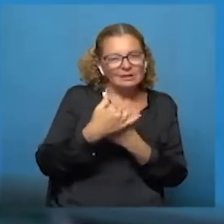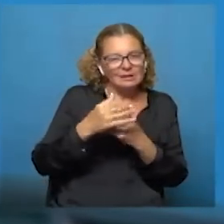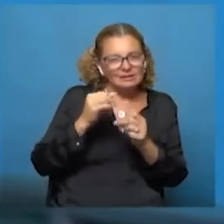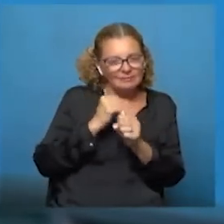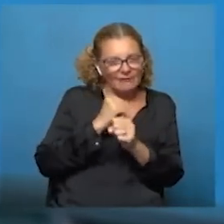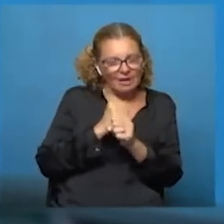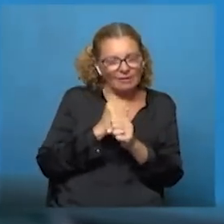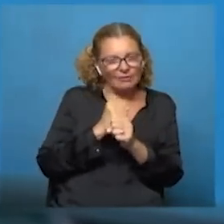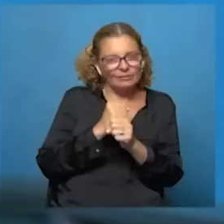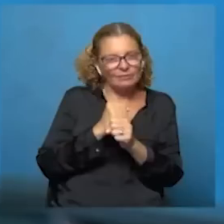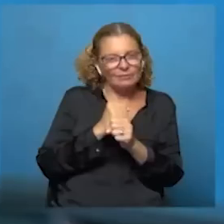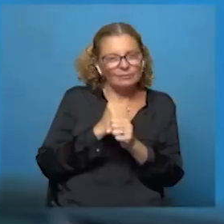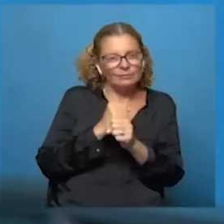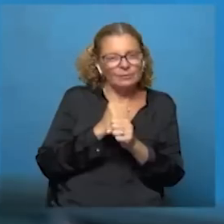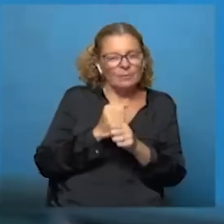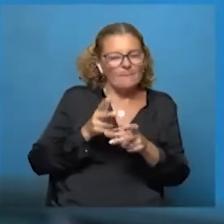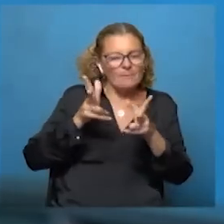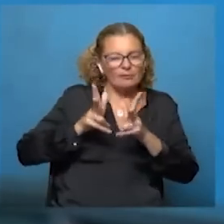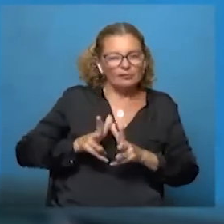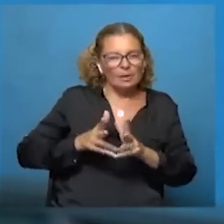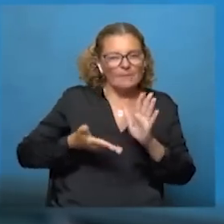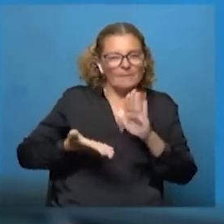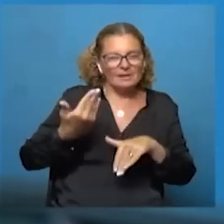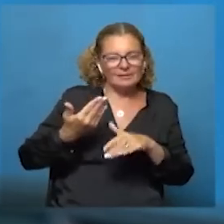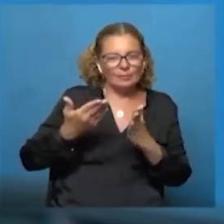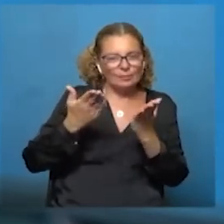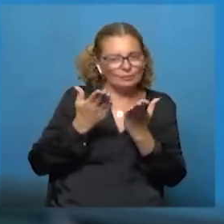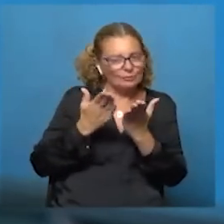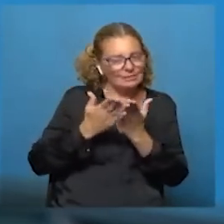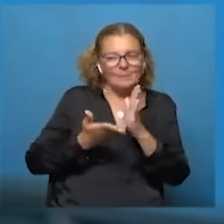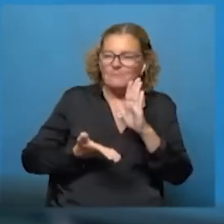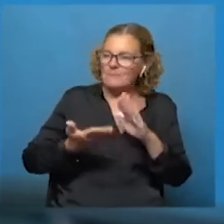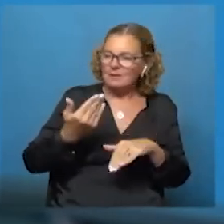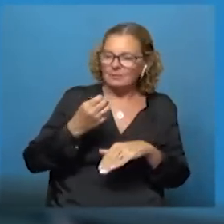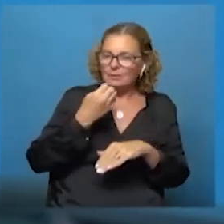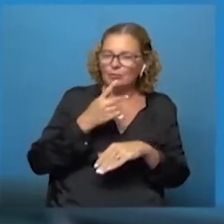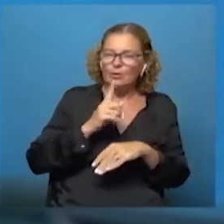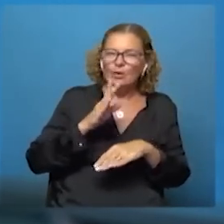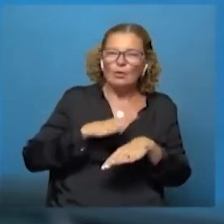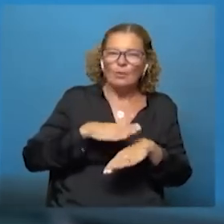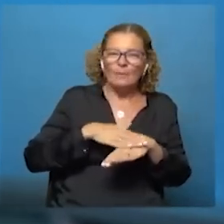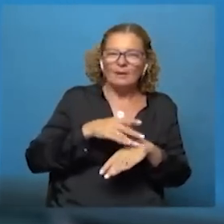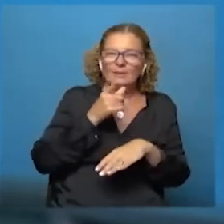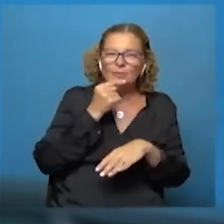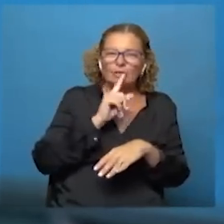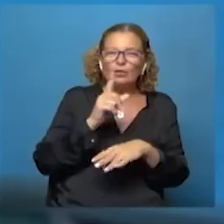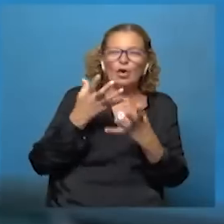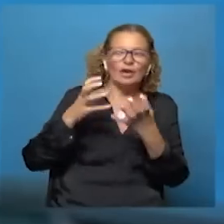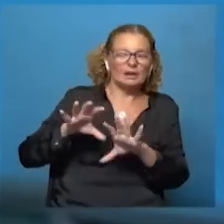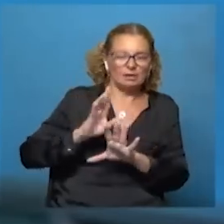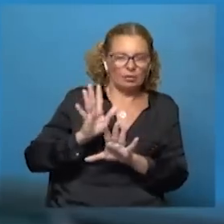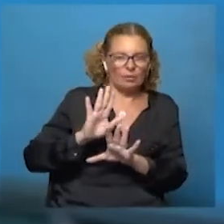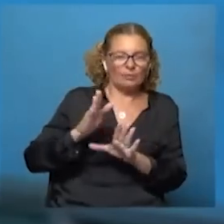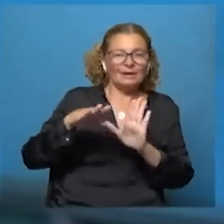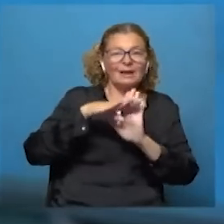tiene que ser mucho más profesional con una formación muchísimo más sólida que no es culpa de la policía no es cualquiera es porque